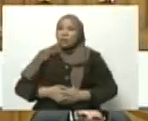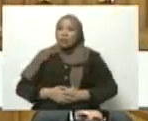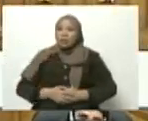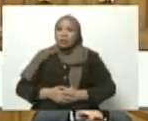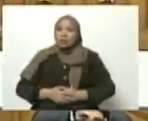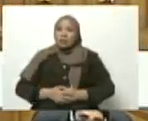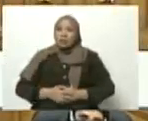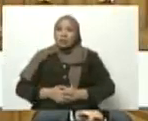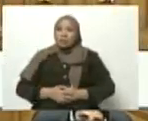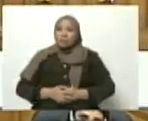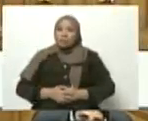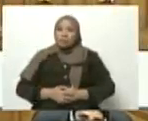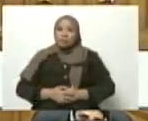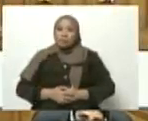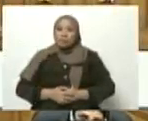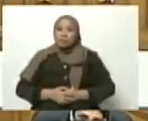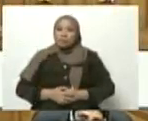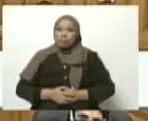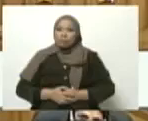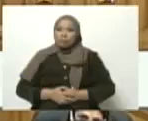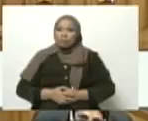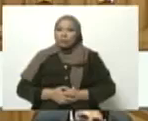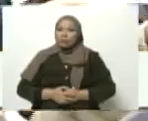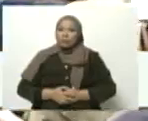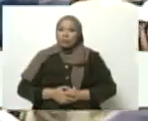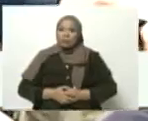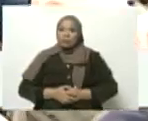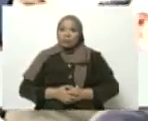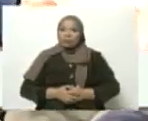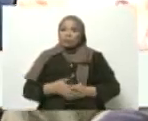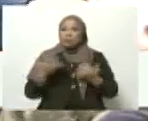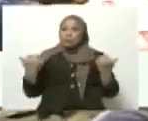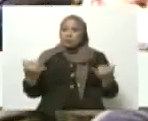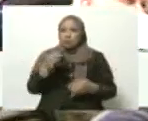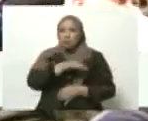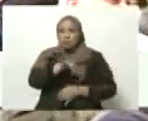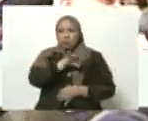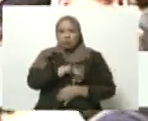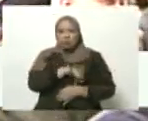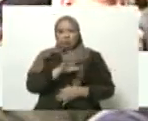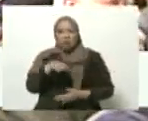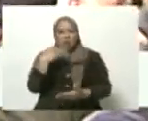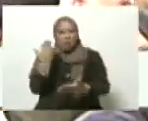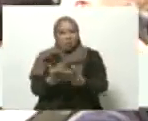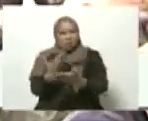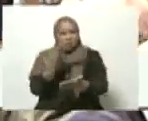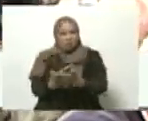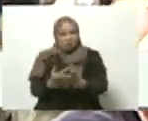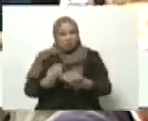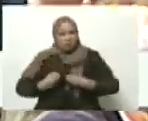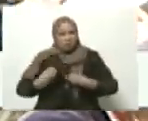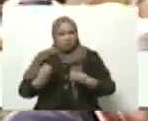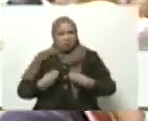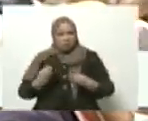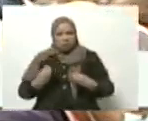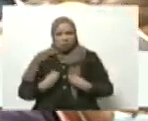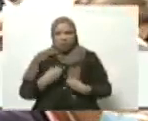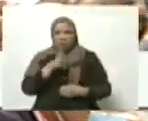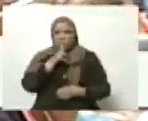Que ese señor es como en la película de Bertolucci, ¿no? Por ahora es el testimonio viviente de lo